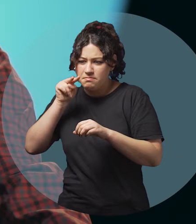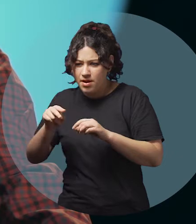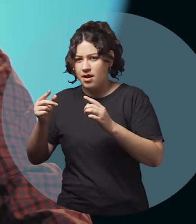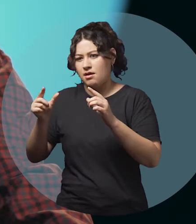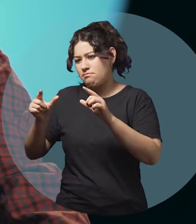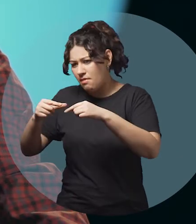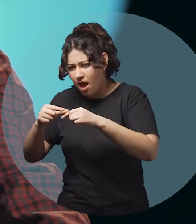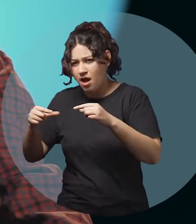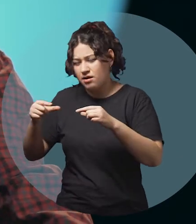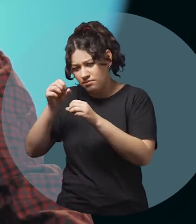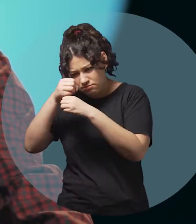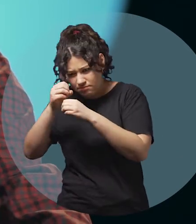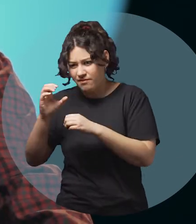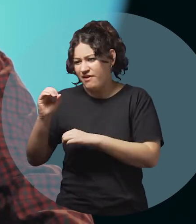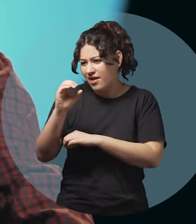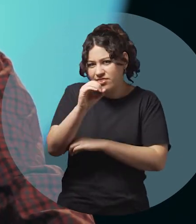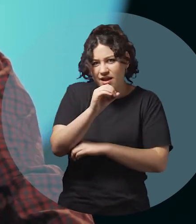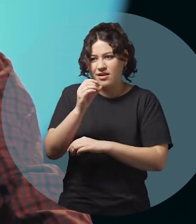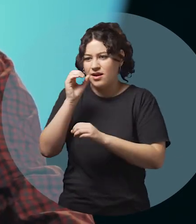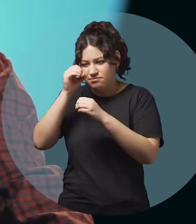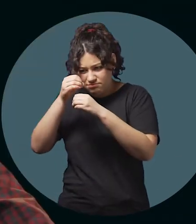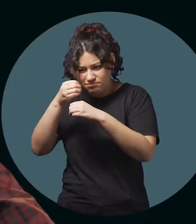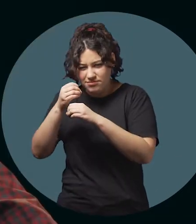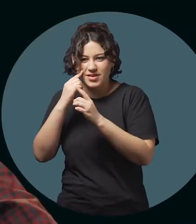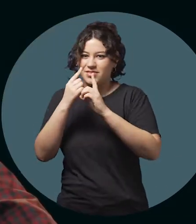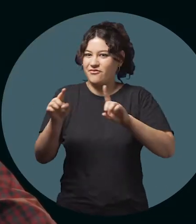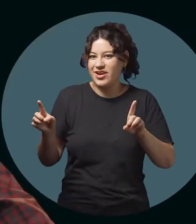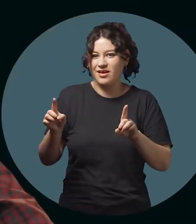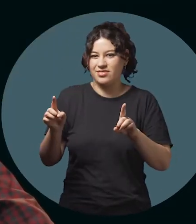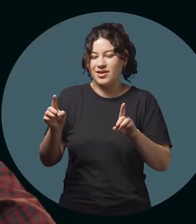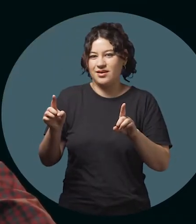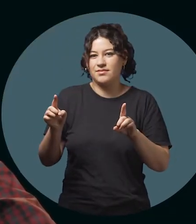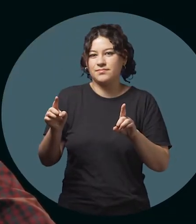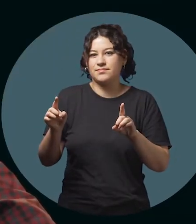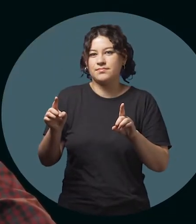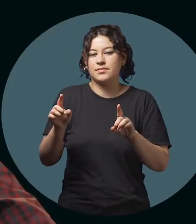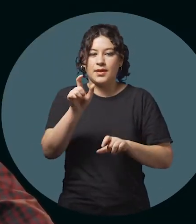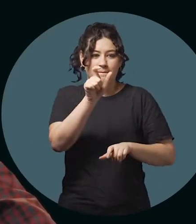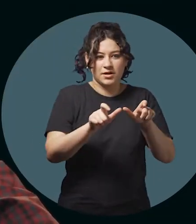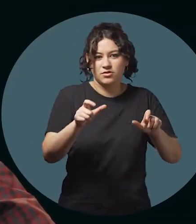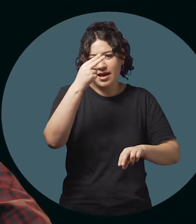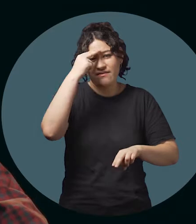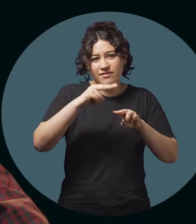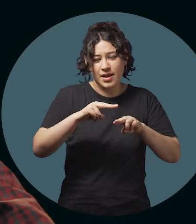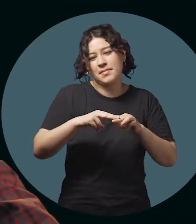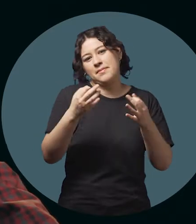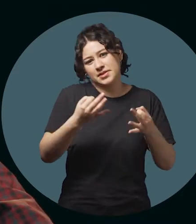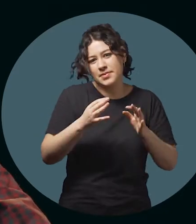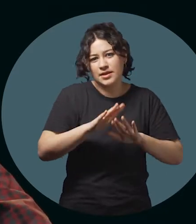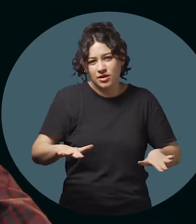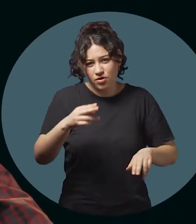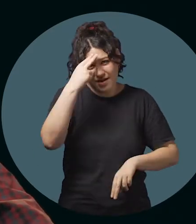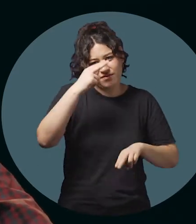mirar placas de Petri, y mirar bacterias y mirar el microscopio, y otra cosa es ver personas enfermas, específicamente